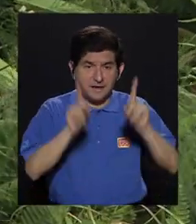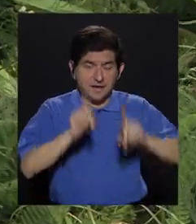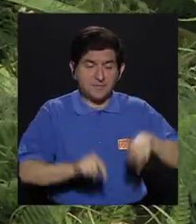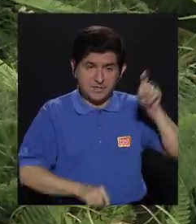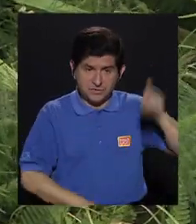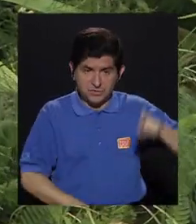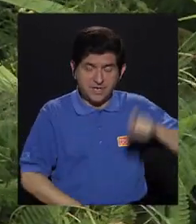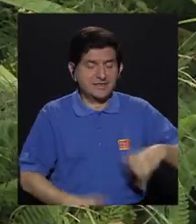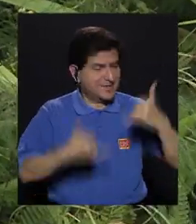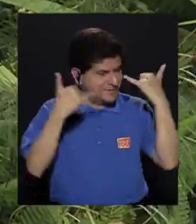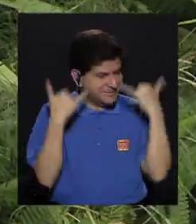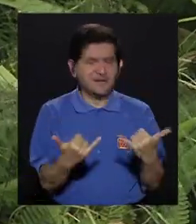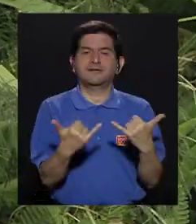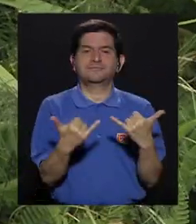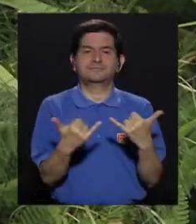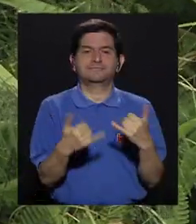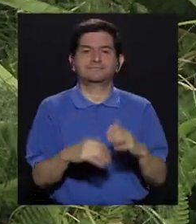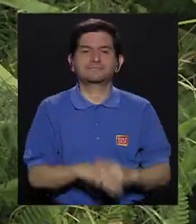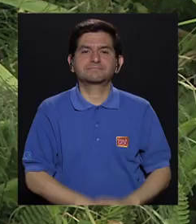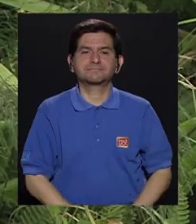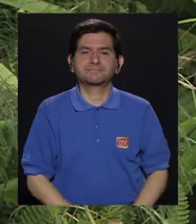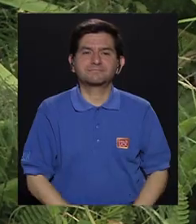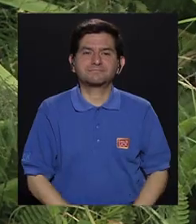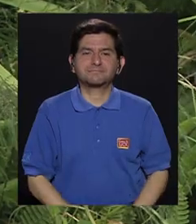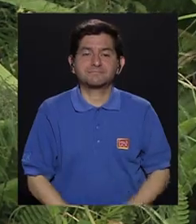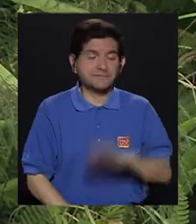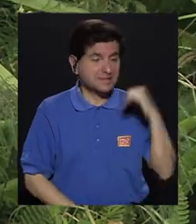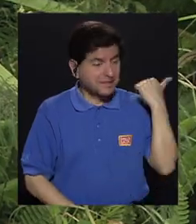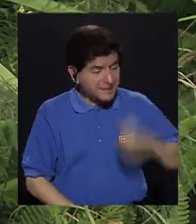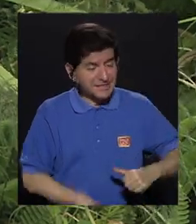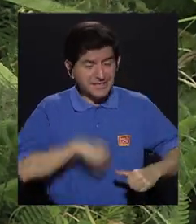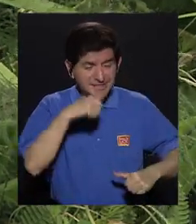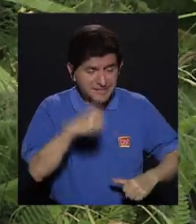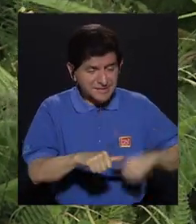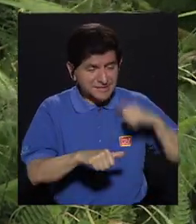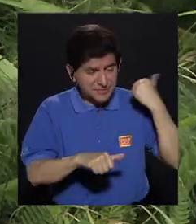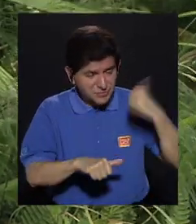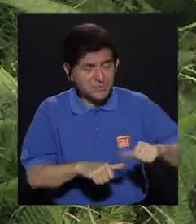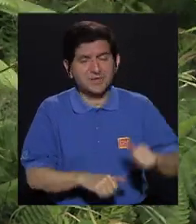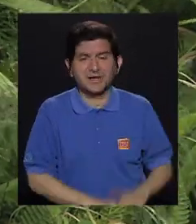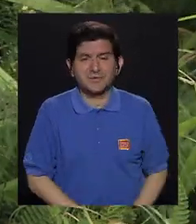fumar en este momento y batalla